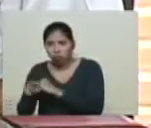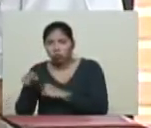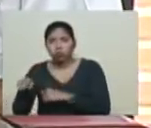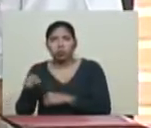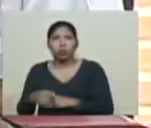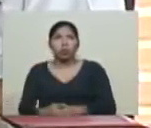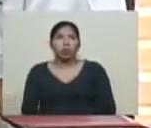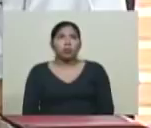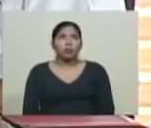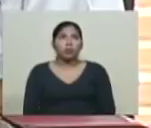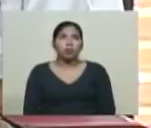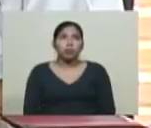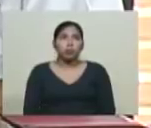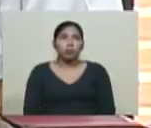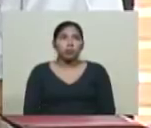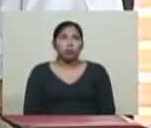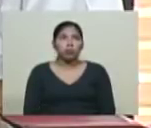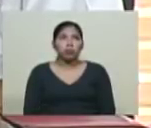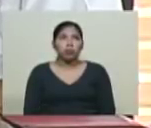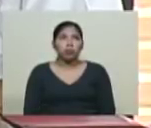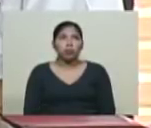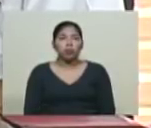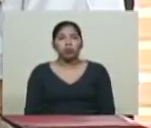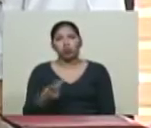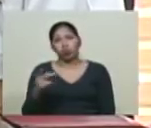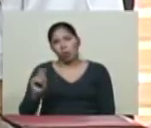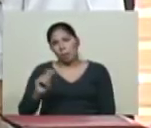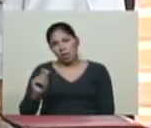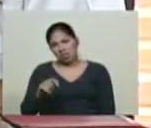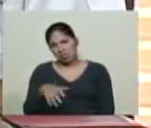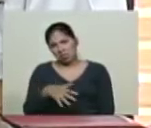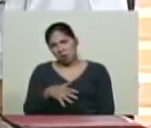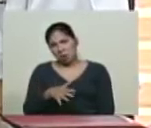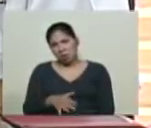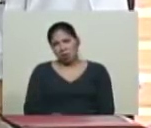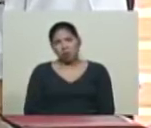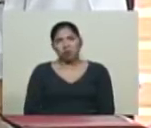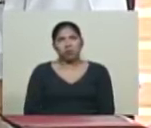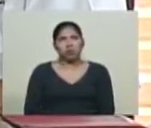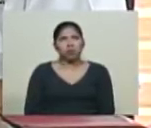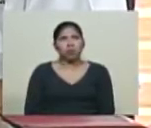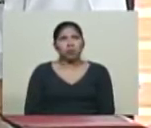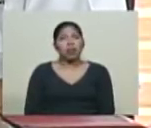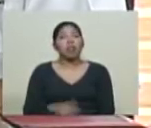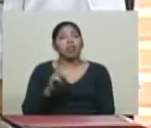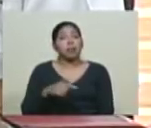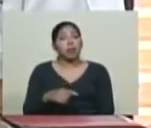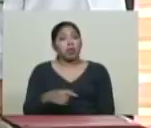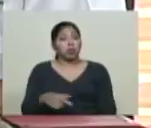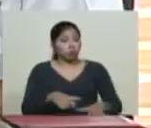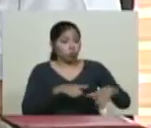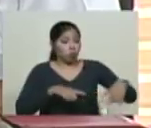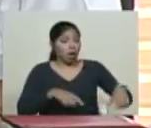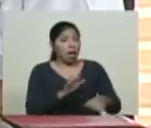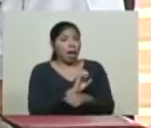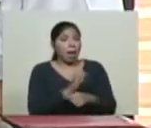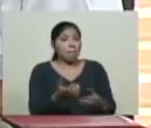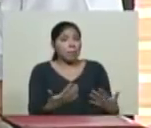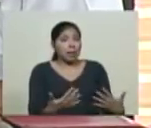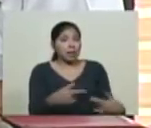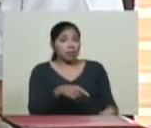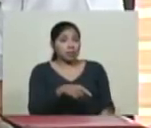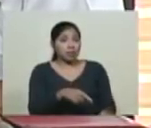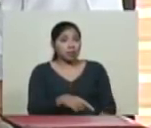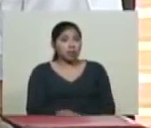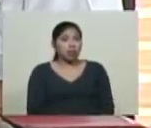niños. Eso está por dos meses, está por inaugurar. Muy bien. También la emergencia de el